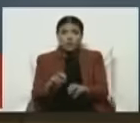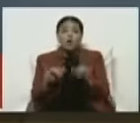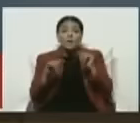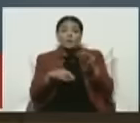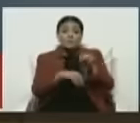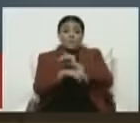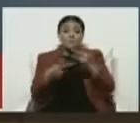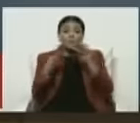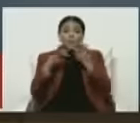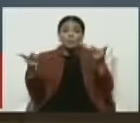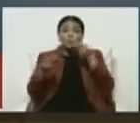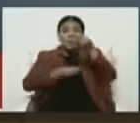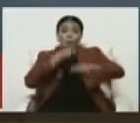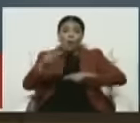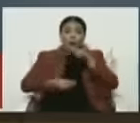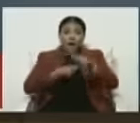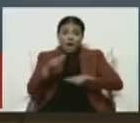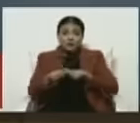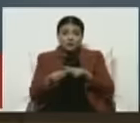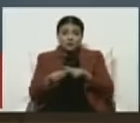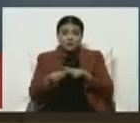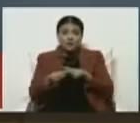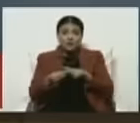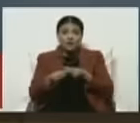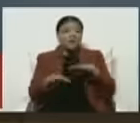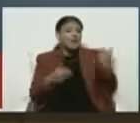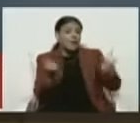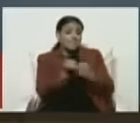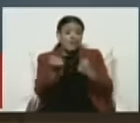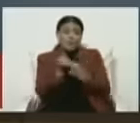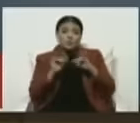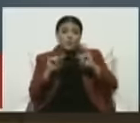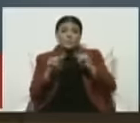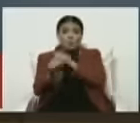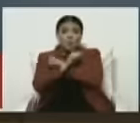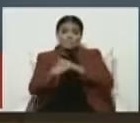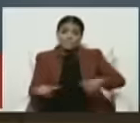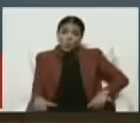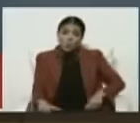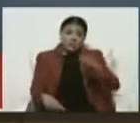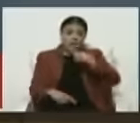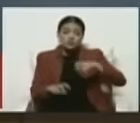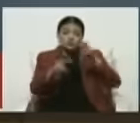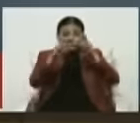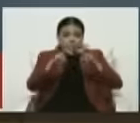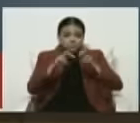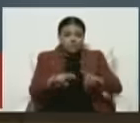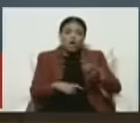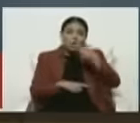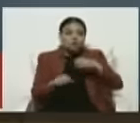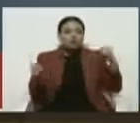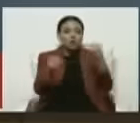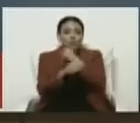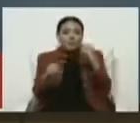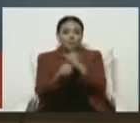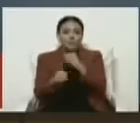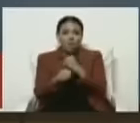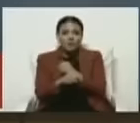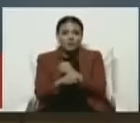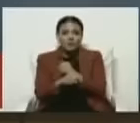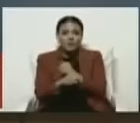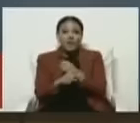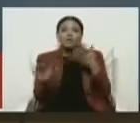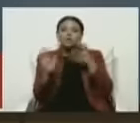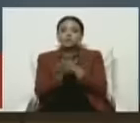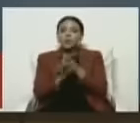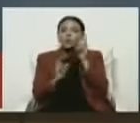ha realizado, teniendo como órgano auxiliar a la PNB, sin duda vamos a trabajar esa hipótesis.